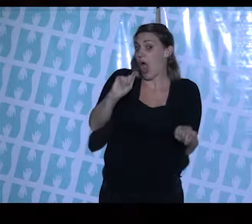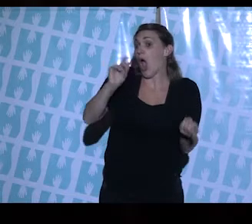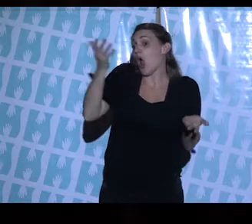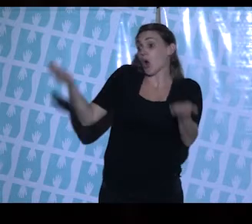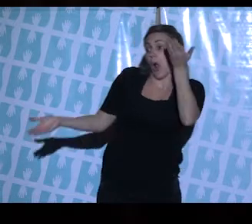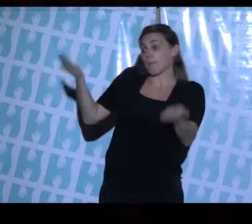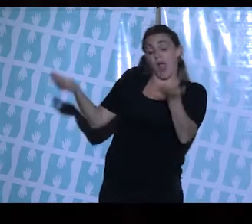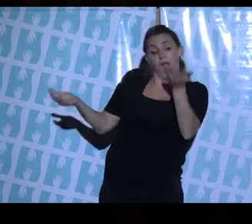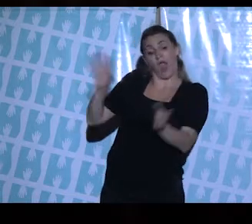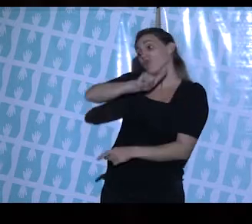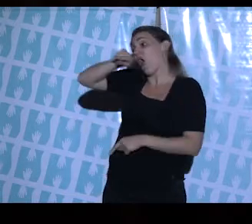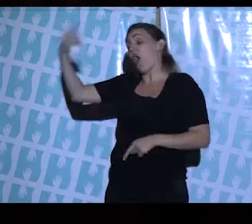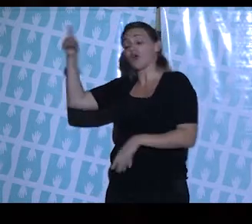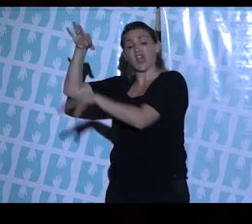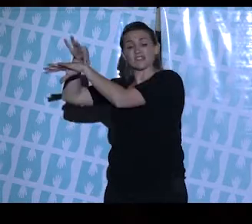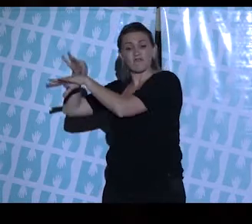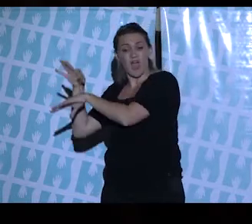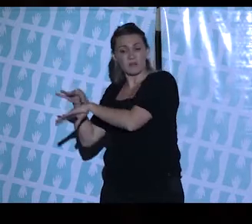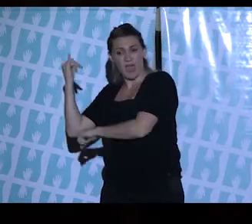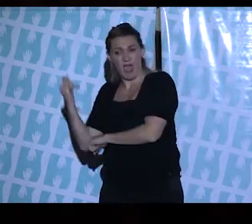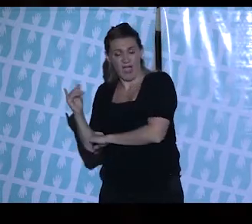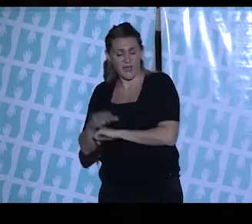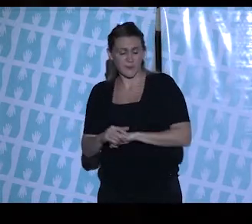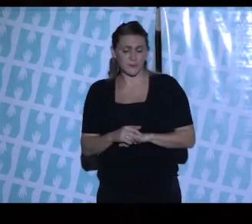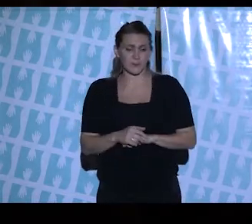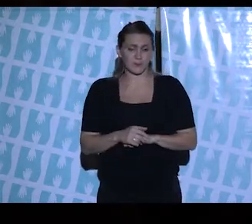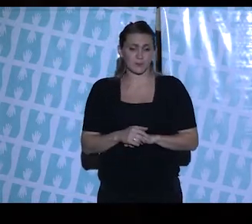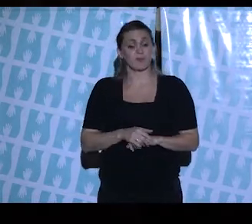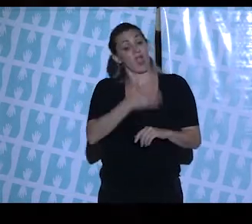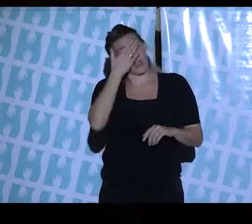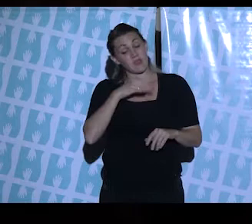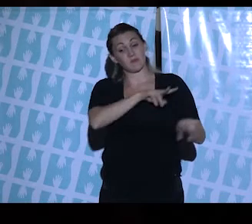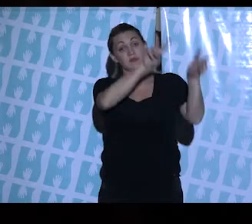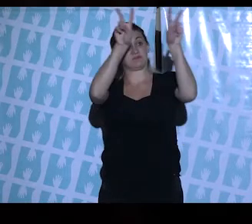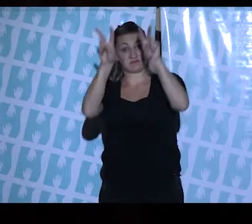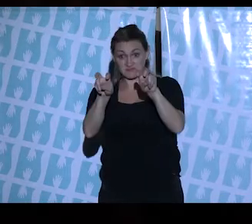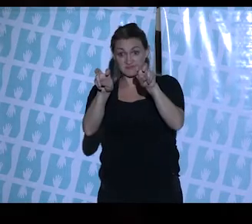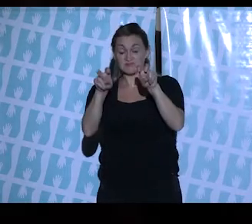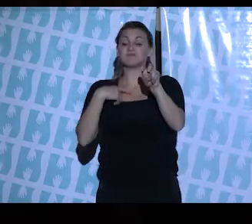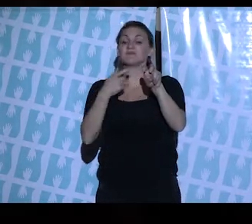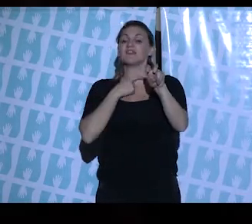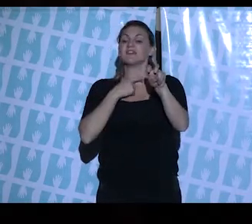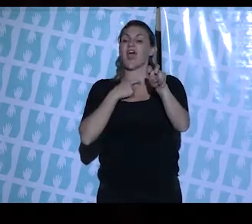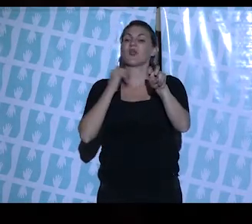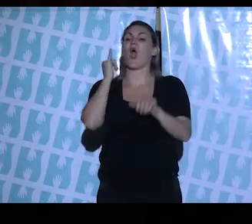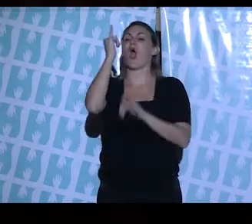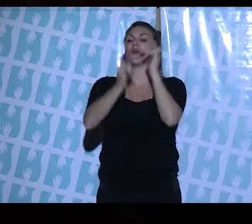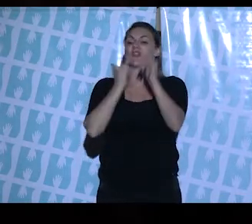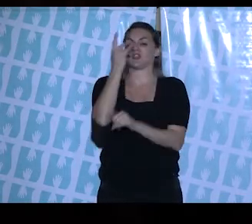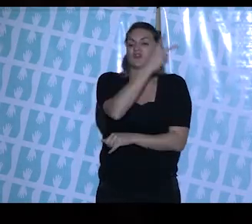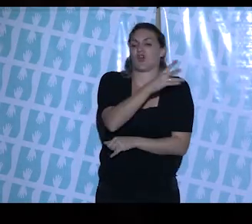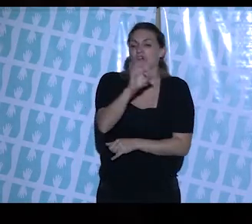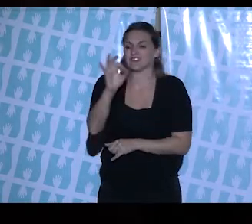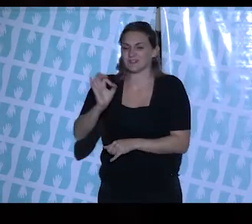la medicina interna. En la segunda parte quiero hacer un abuelo de pájaro, una vista de los 200 años